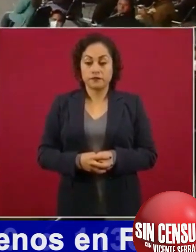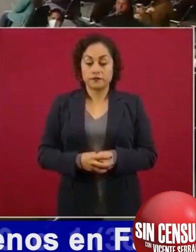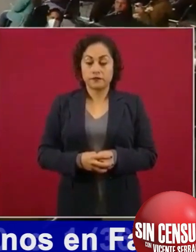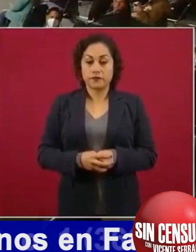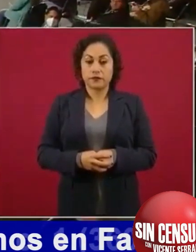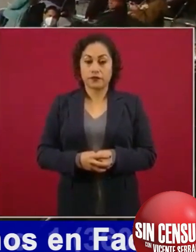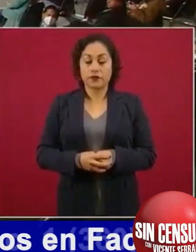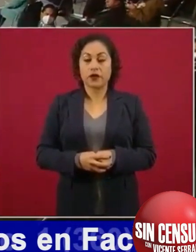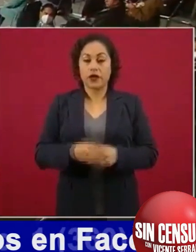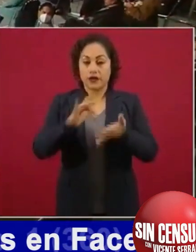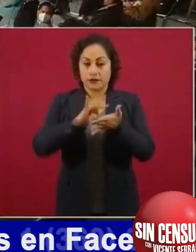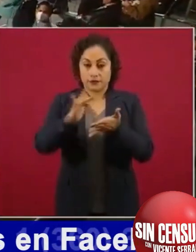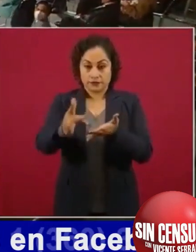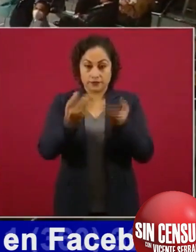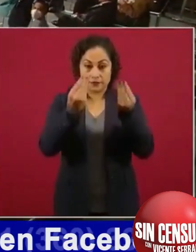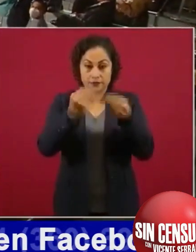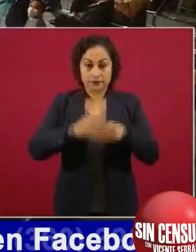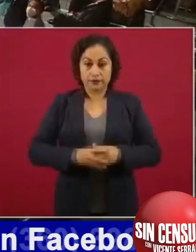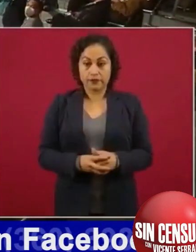Muchas gracias.